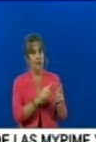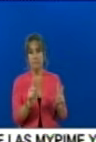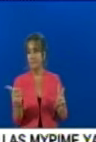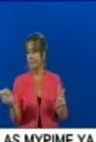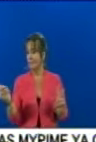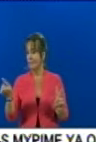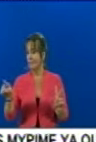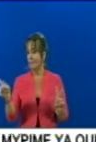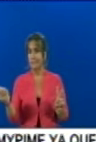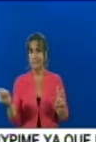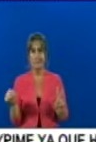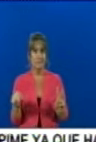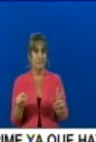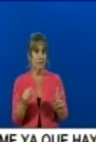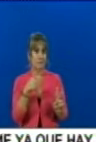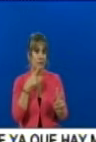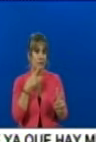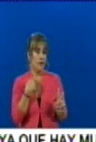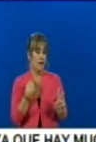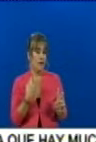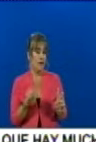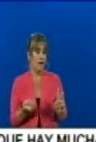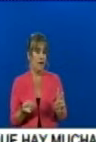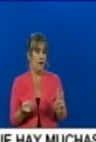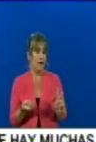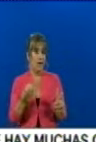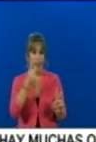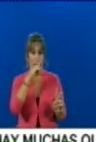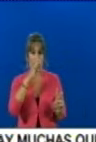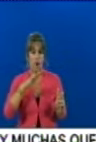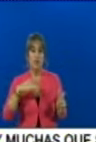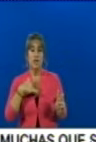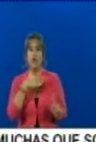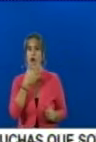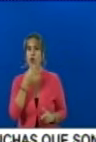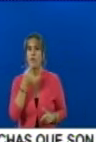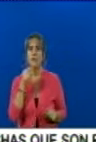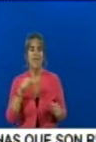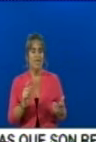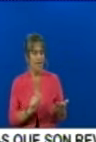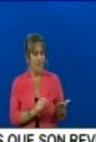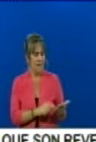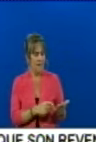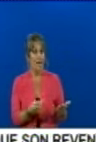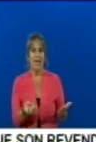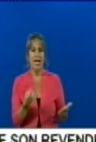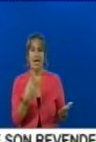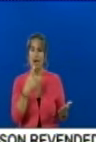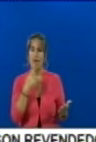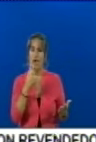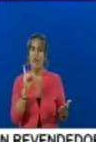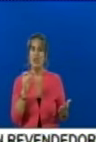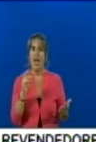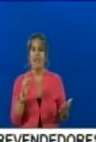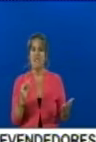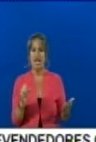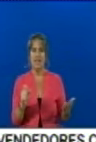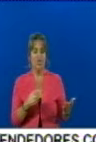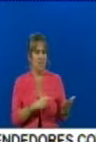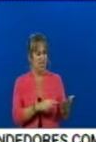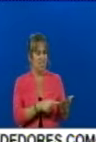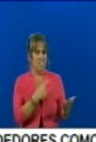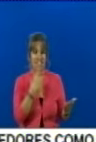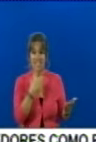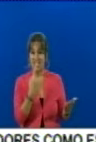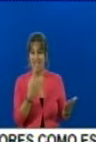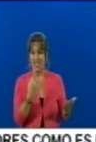puede participar, porque tiene que ver incluso con el tema de los niños, los jóvenes. Aquí me escribe, por ejemplo, Dayalora Moran. Ella habla que en